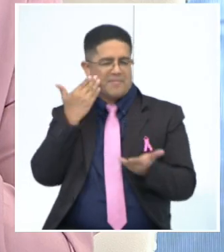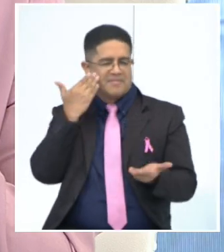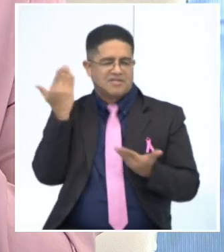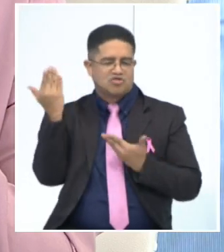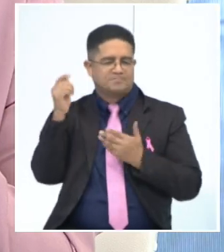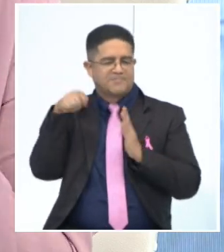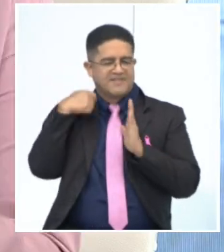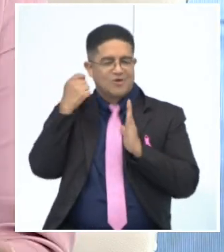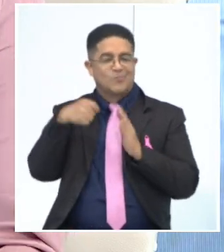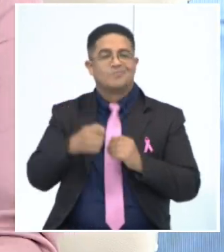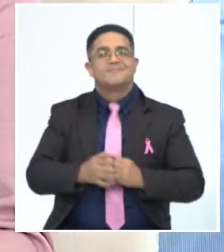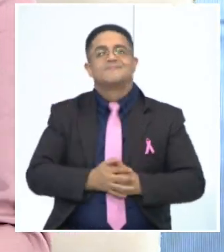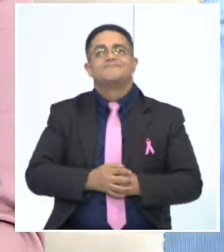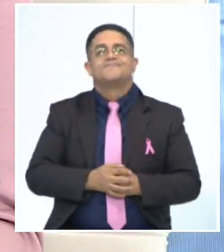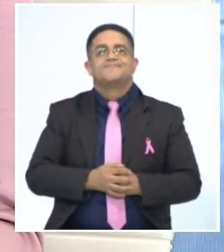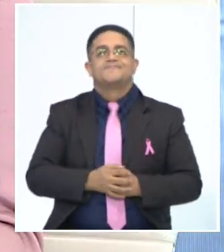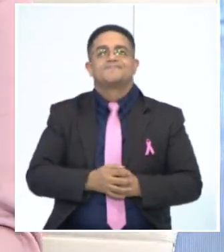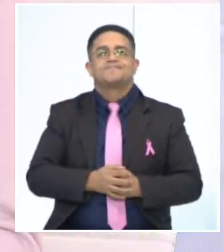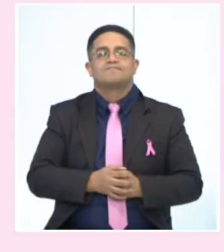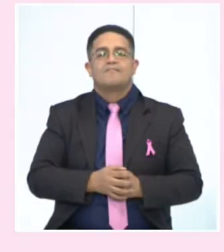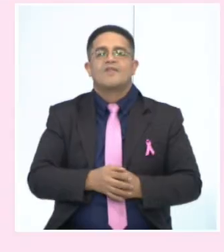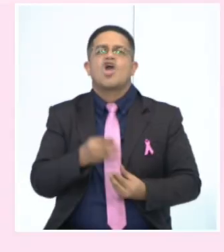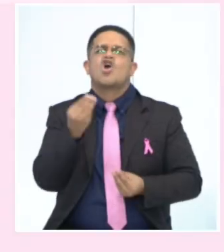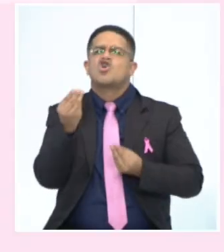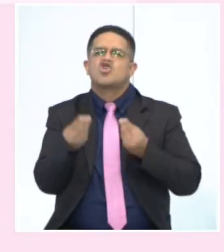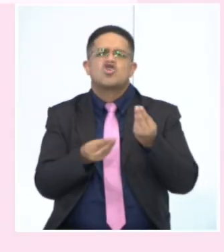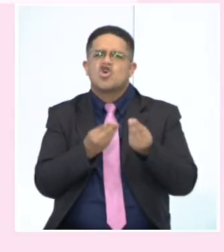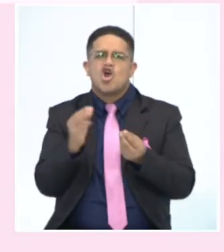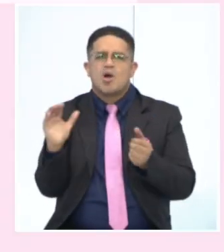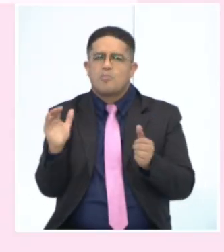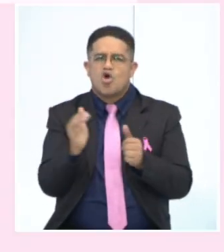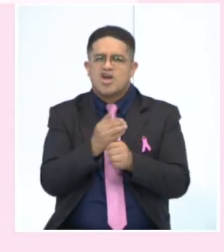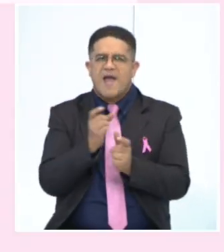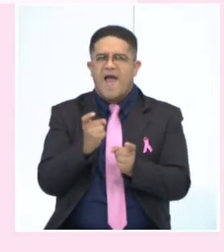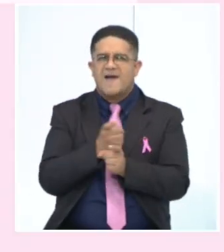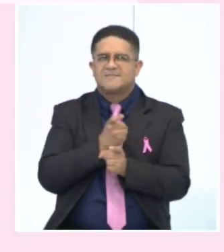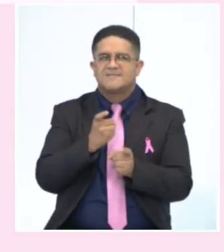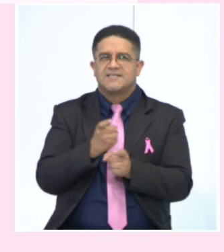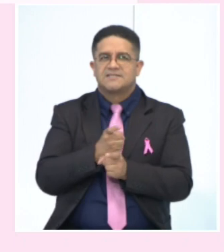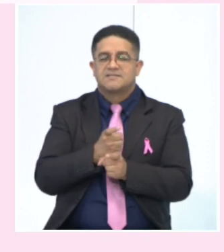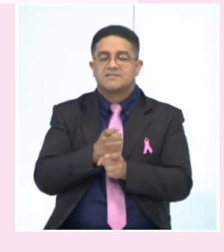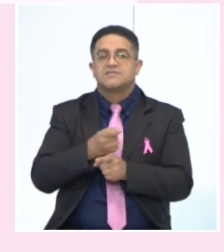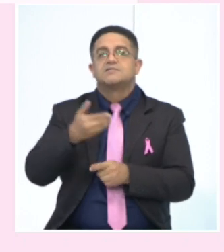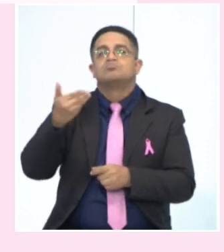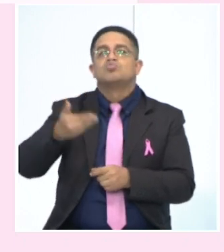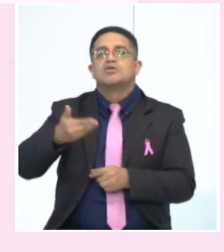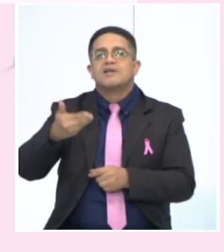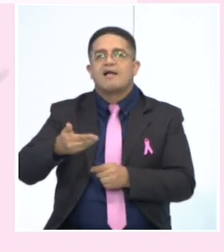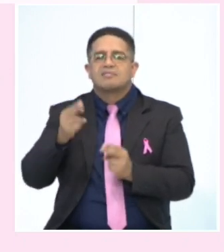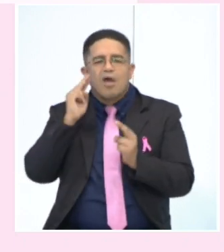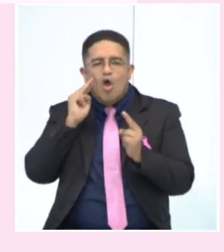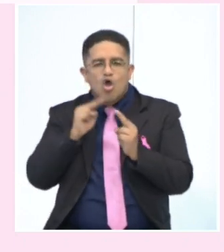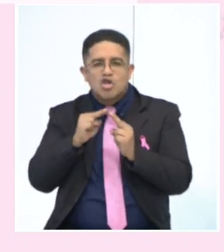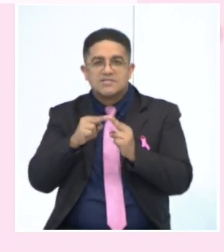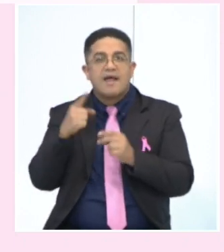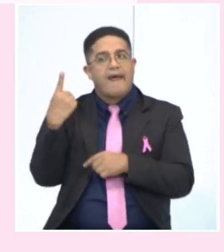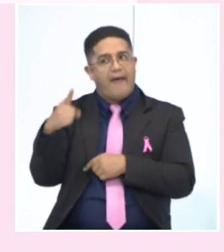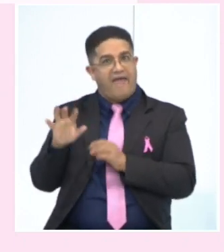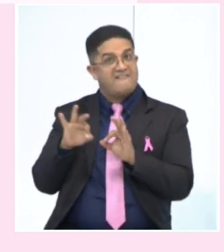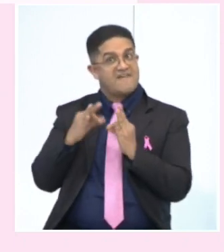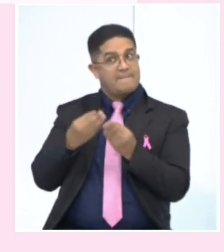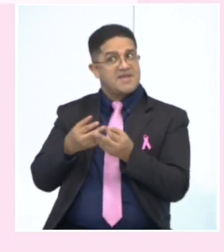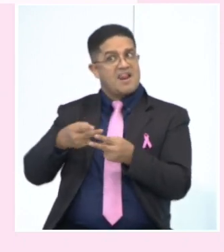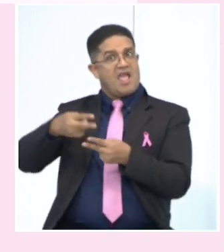de este mes rosa. ¿Cómo detectar el cáncer de mama? Es necesario conocer si tienes